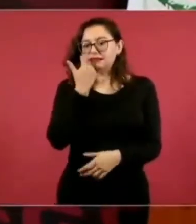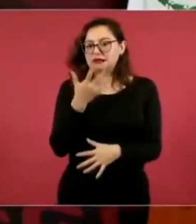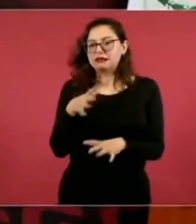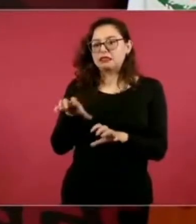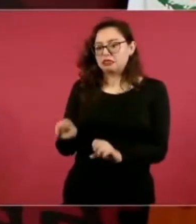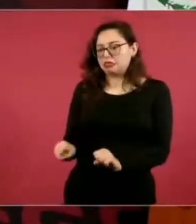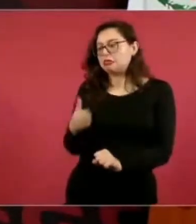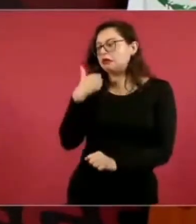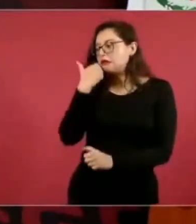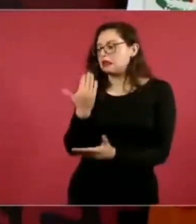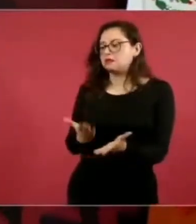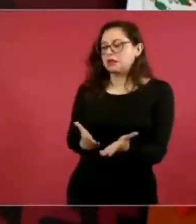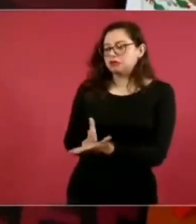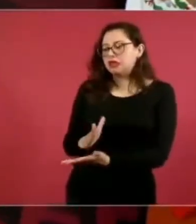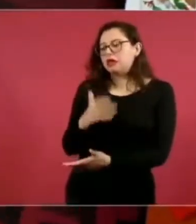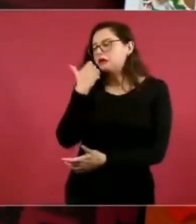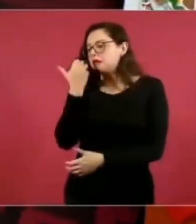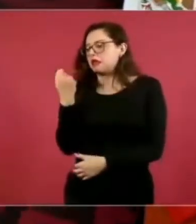Intervenciones.